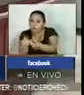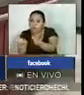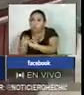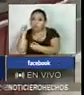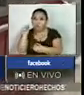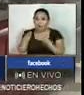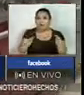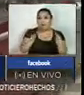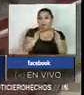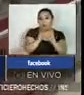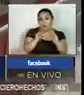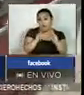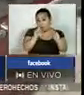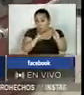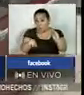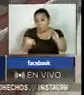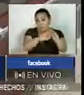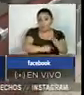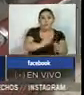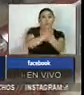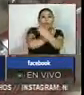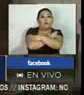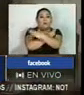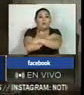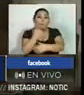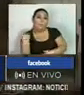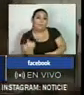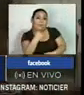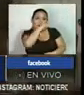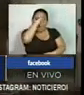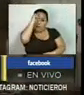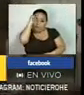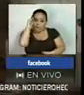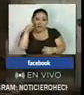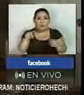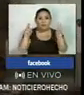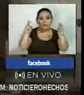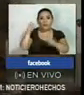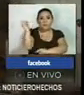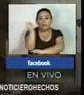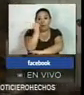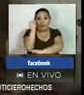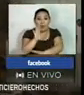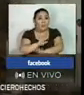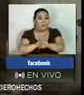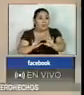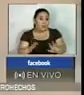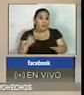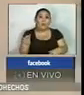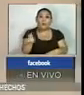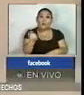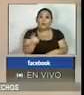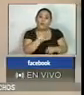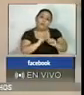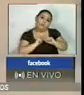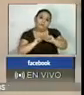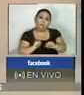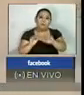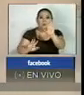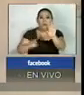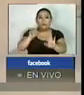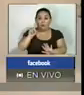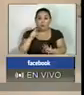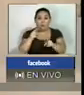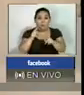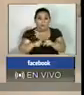residencia, que permitirá el descanso de los empleados de salud mientras dure la pandemia, que ya cobró la vida de 16 salvadoreños,